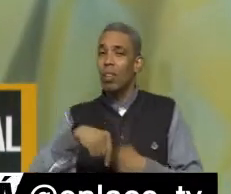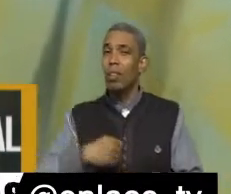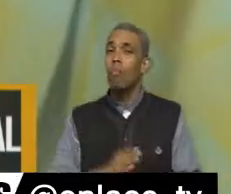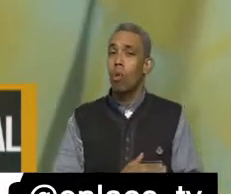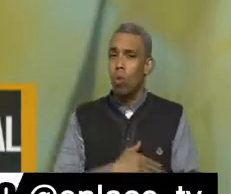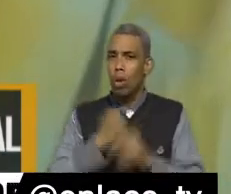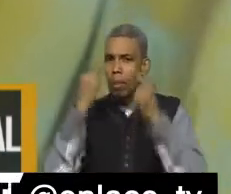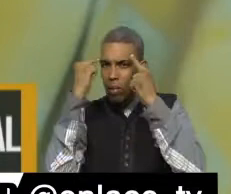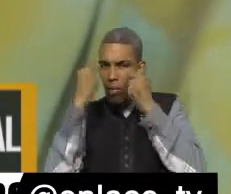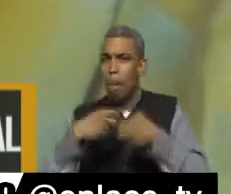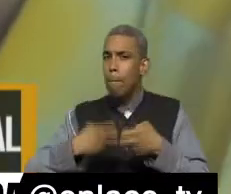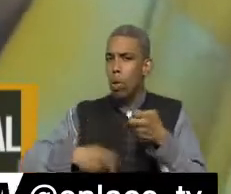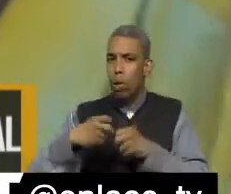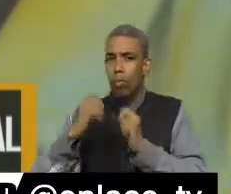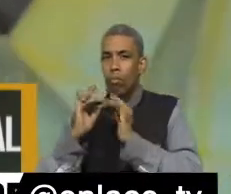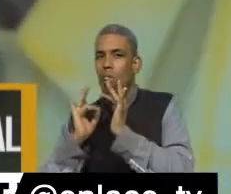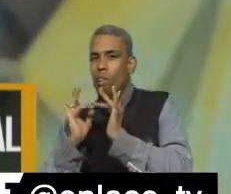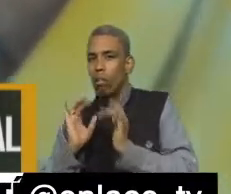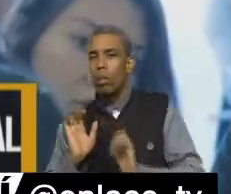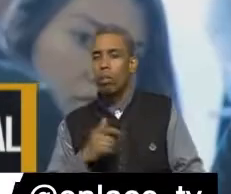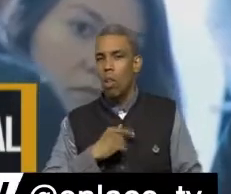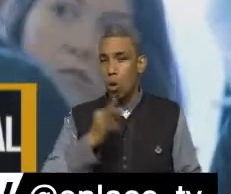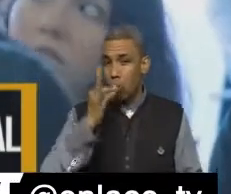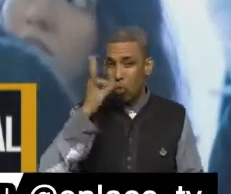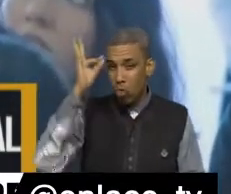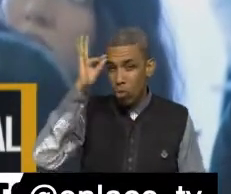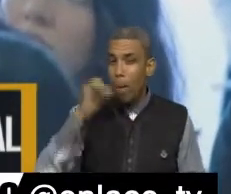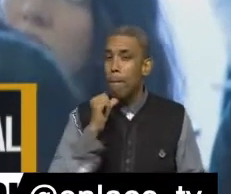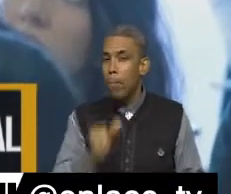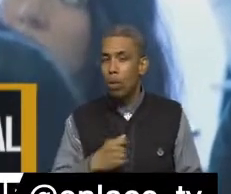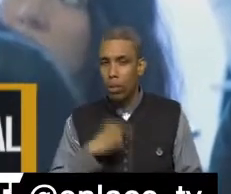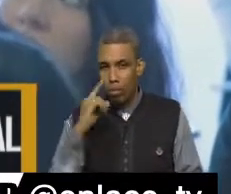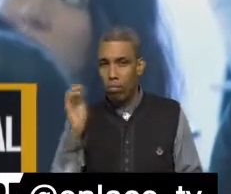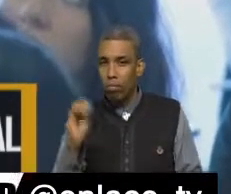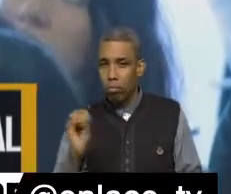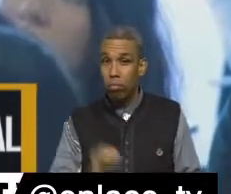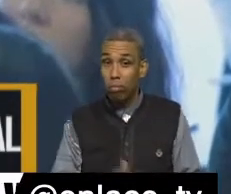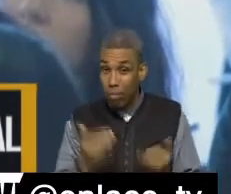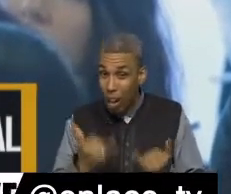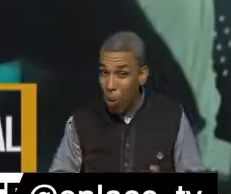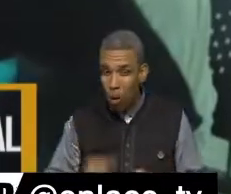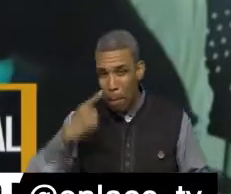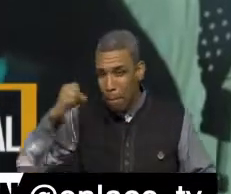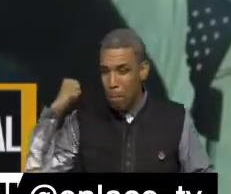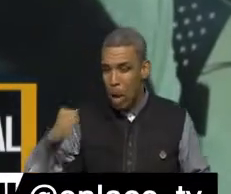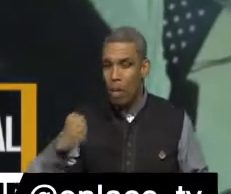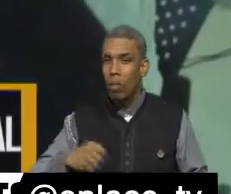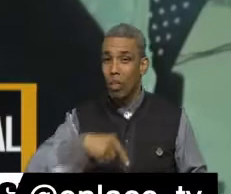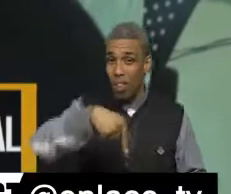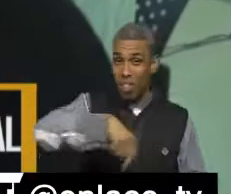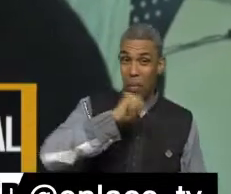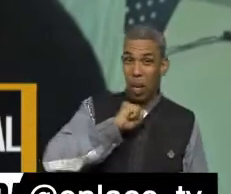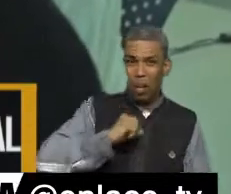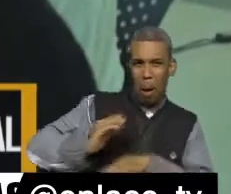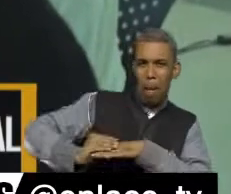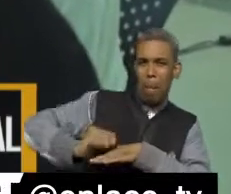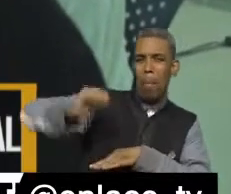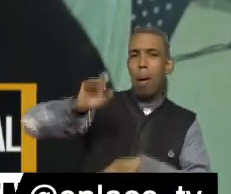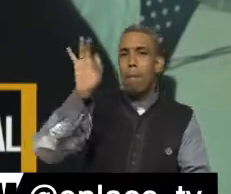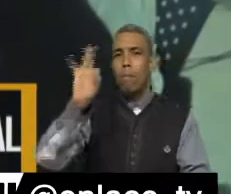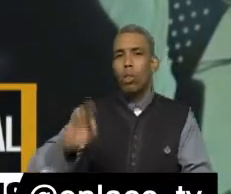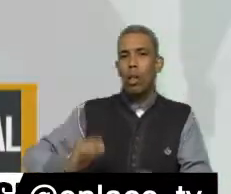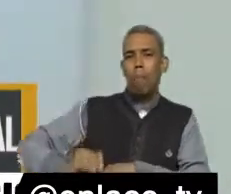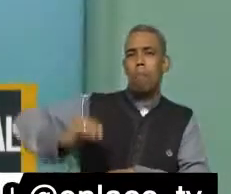mental y de consumo de sustancias. Y en el caso de hoy estamos haciendo un gran énfasis en los intentos de suicidio que hay en la población y la